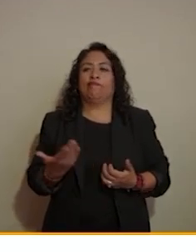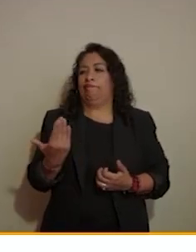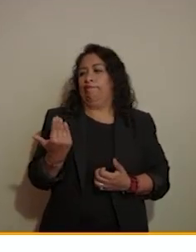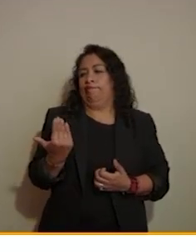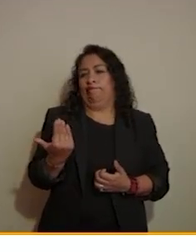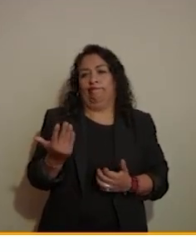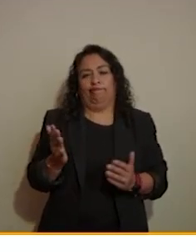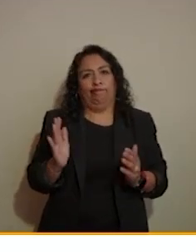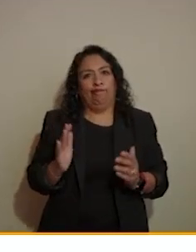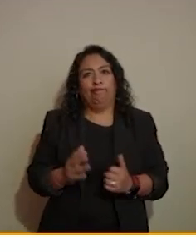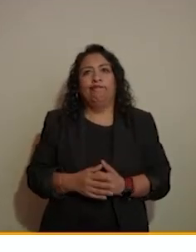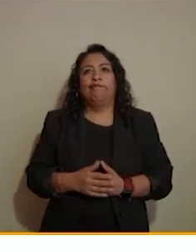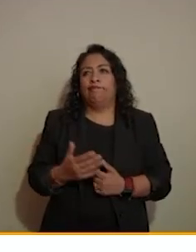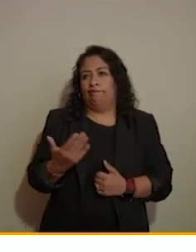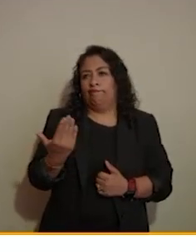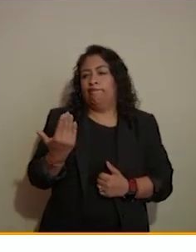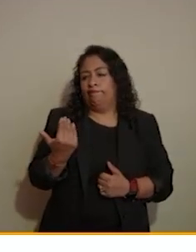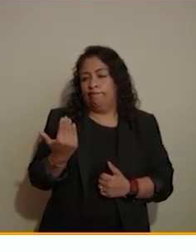recientes,